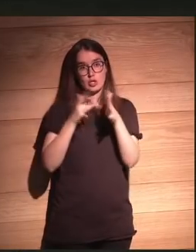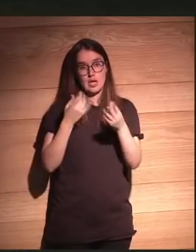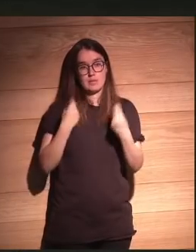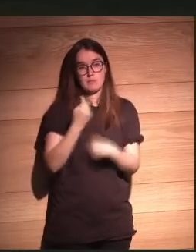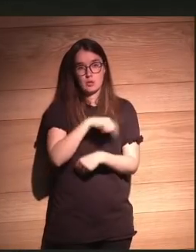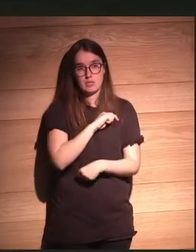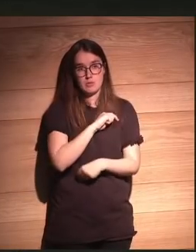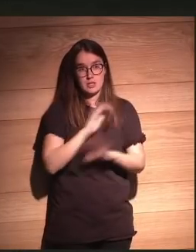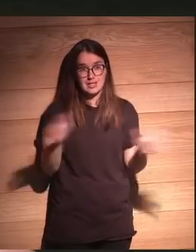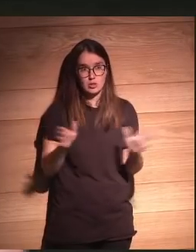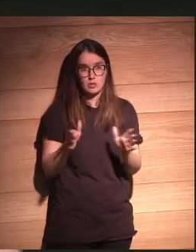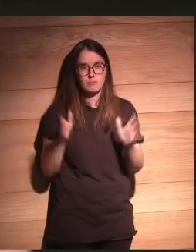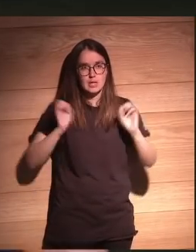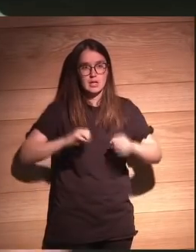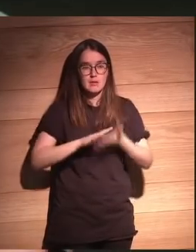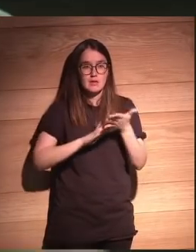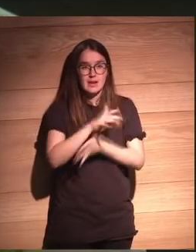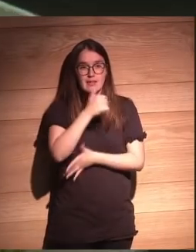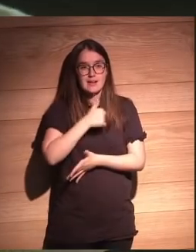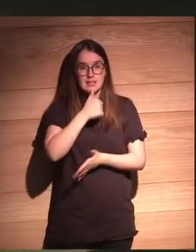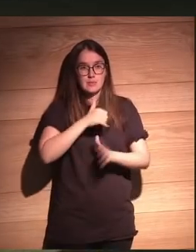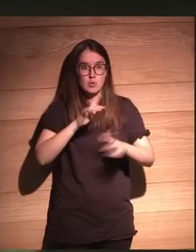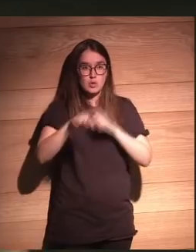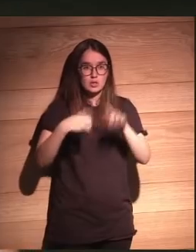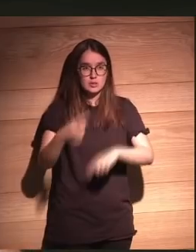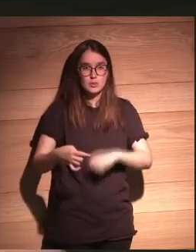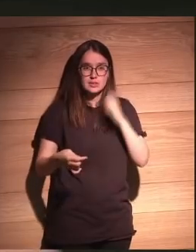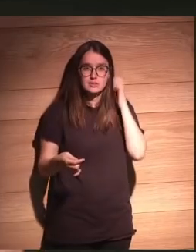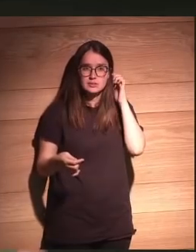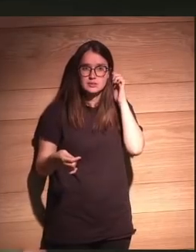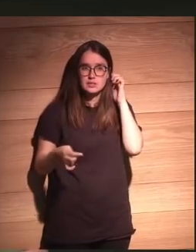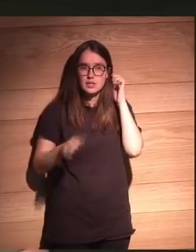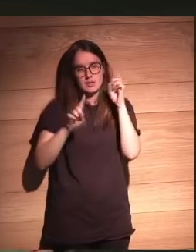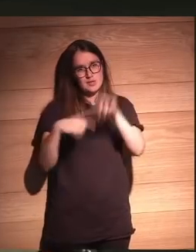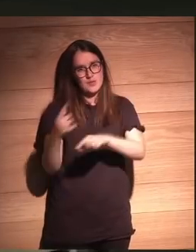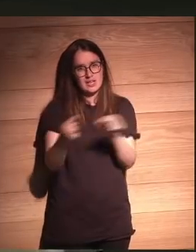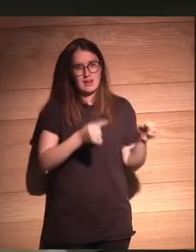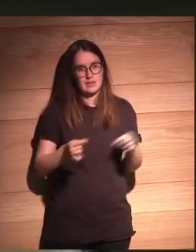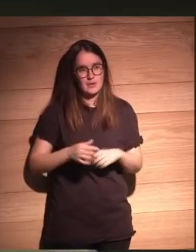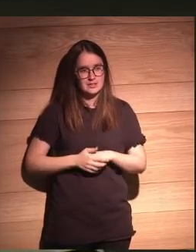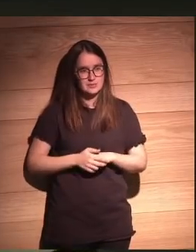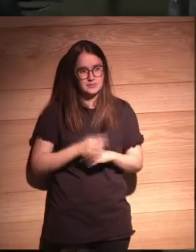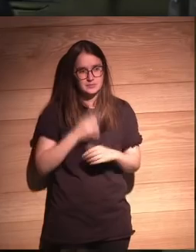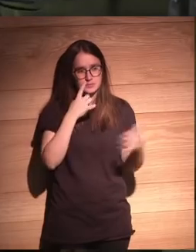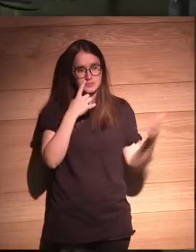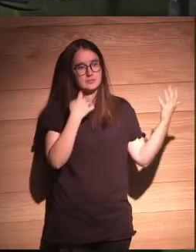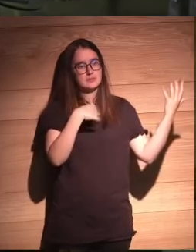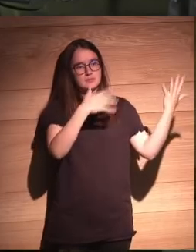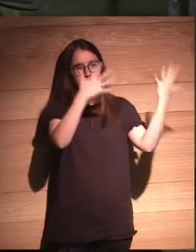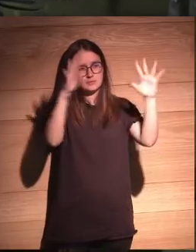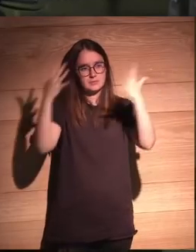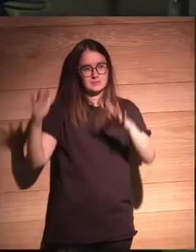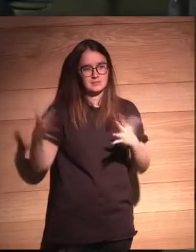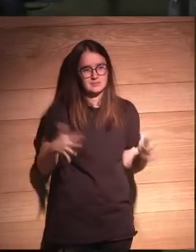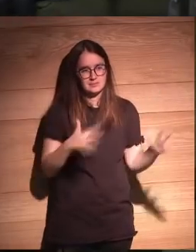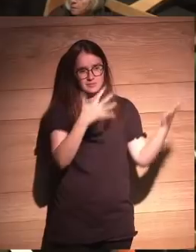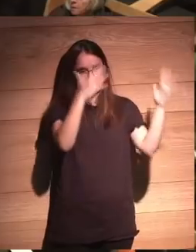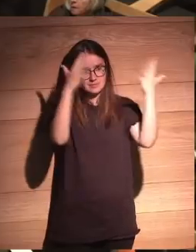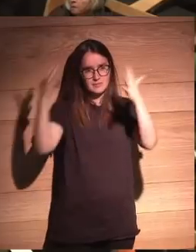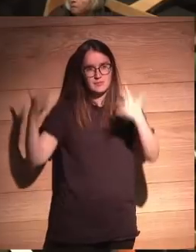España. ¿Ya estoy? Vale, iba a hablar de las resistencias, pero bueno, luego que se están dando, pero luego sí es en el debate. Gracias. Muchas gracias, Juan.